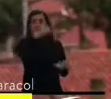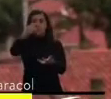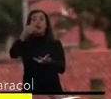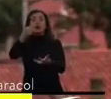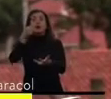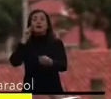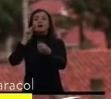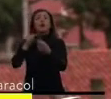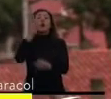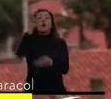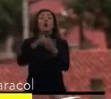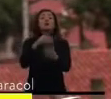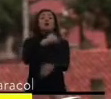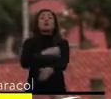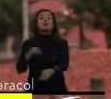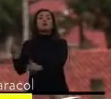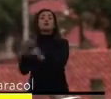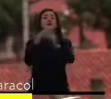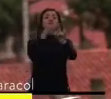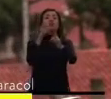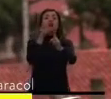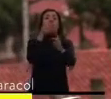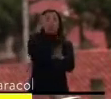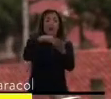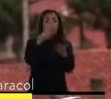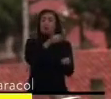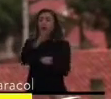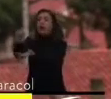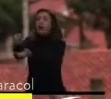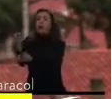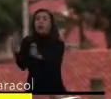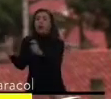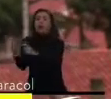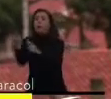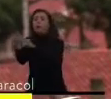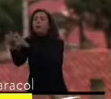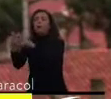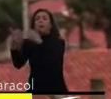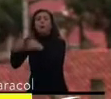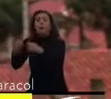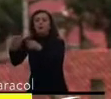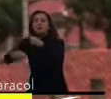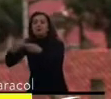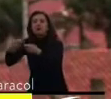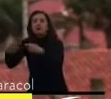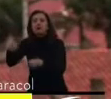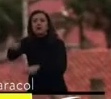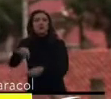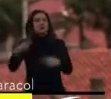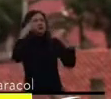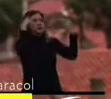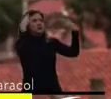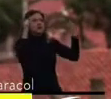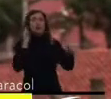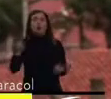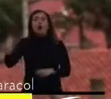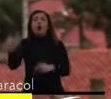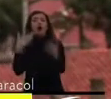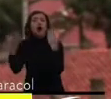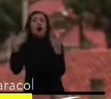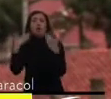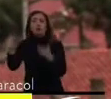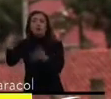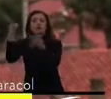4.200 millones de pesos han ido a pequeños productores. Es una situación que tiene en vilo a los campesinos porque son los que garantizan que